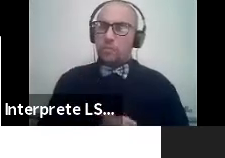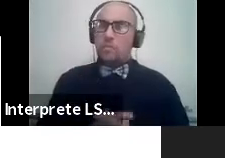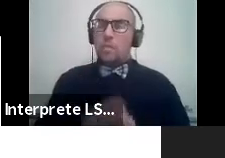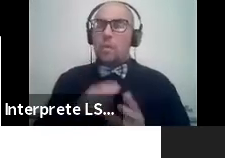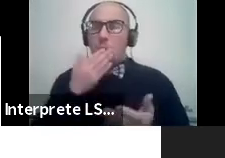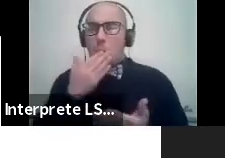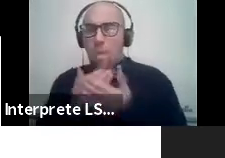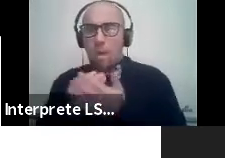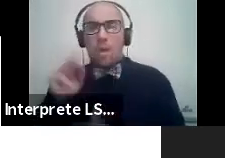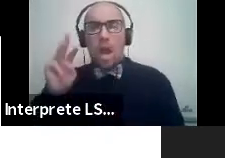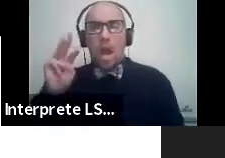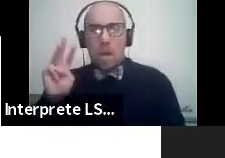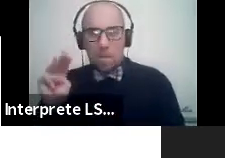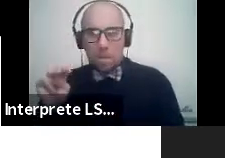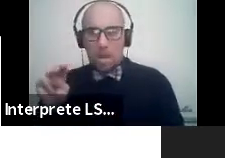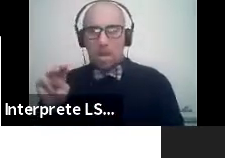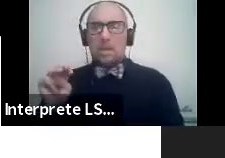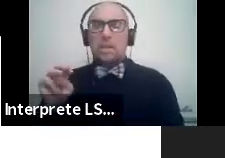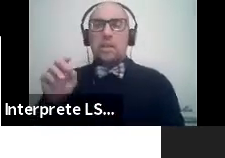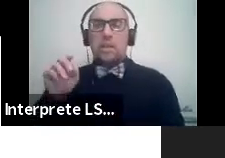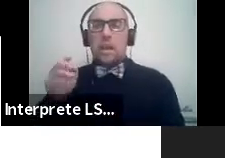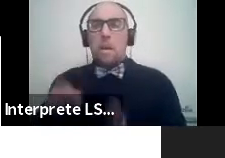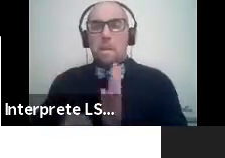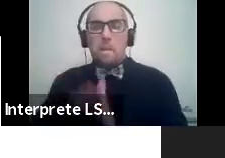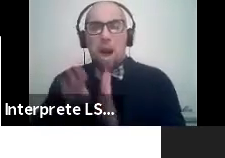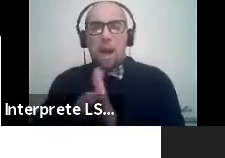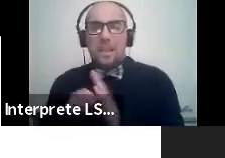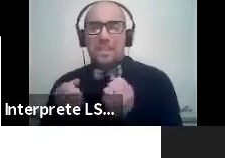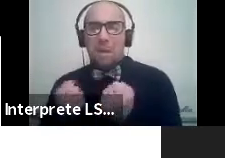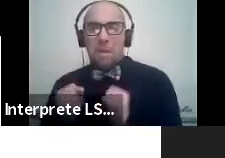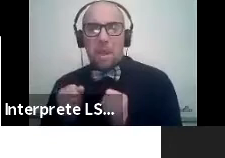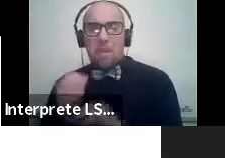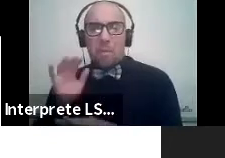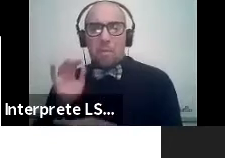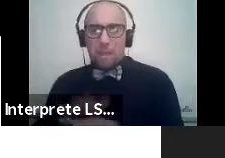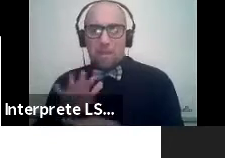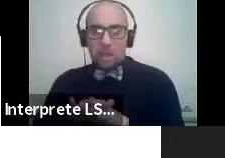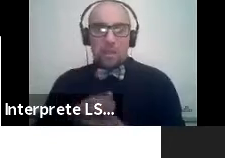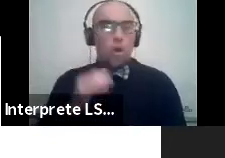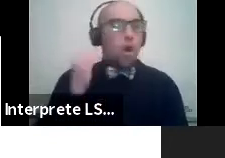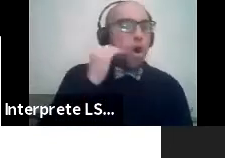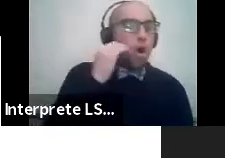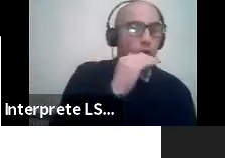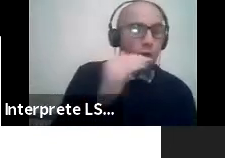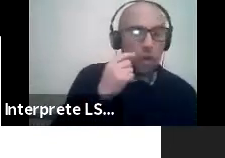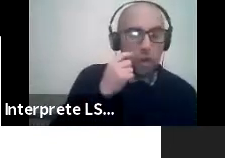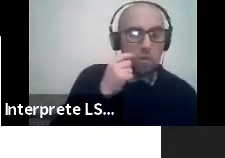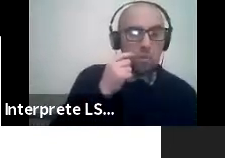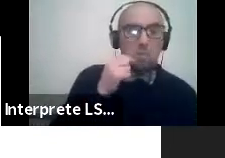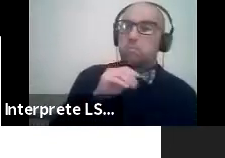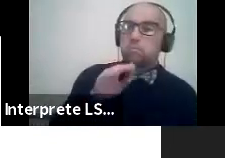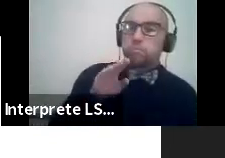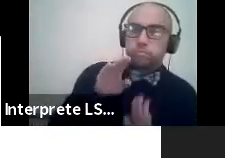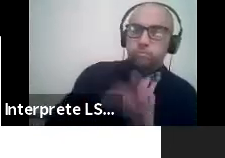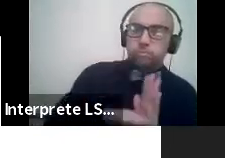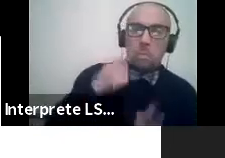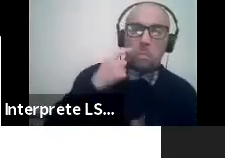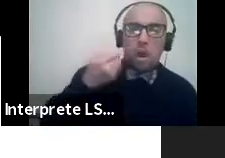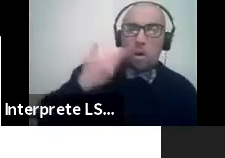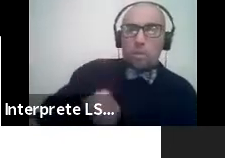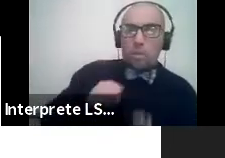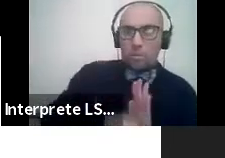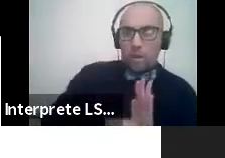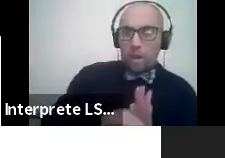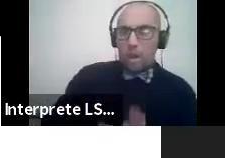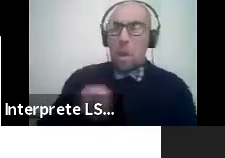su madre tiene mayor ansiedad matemática, el autoconcepto de los niños es menor. Y si la madre tiene menor